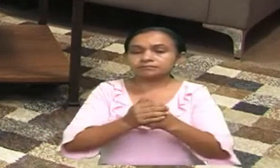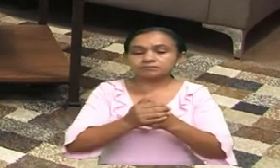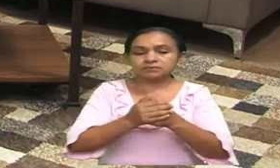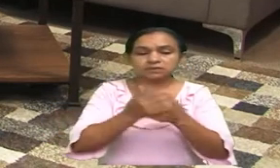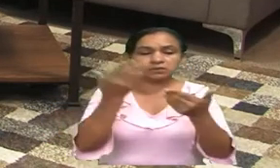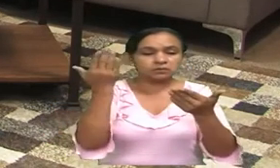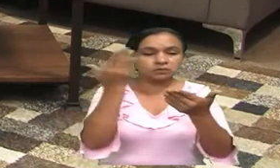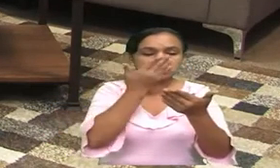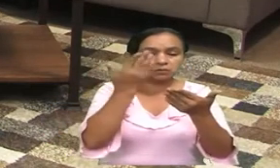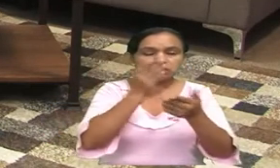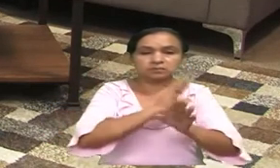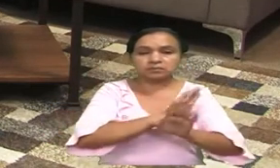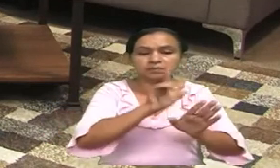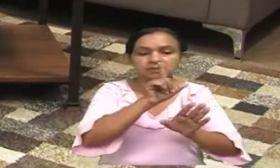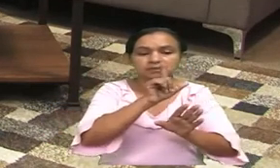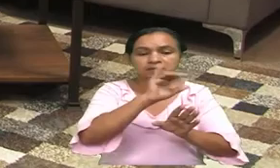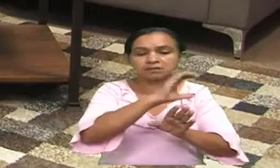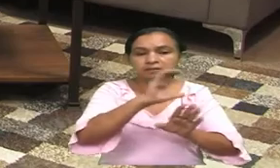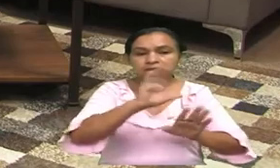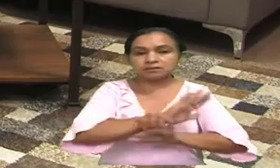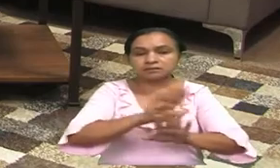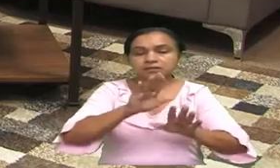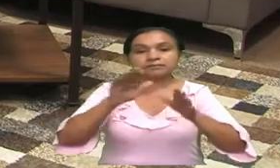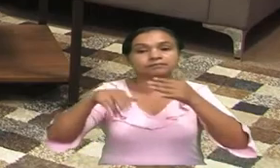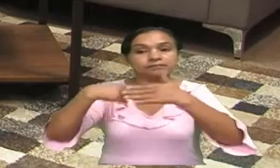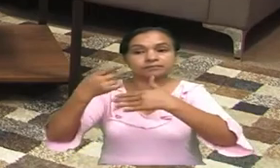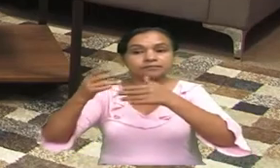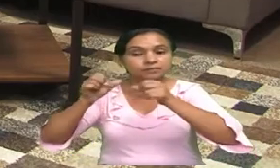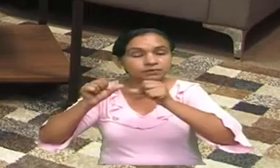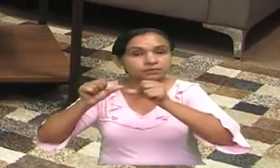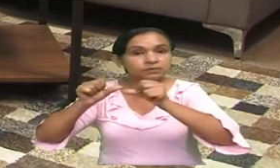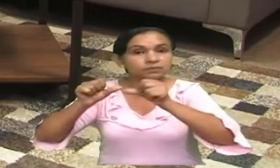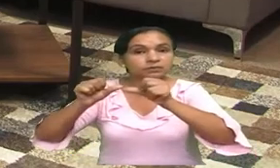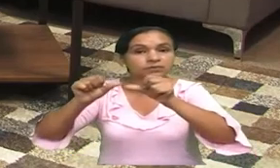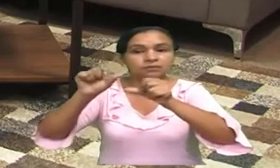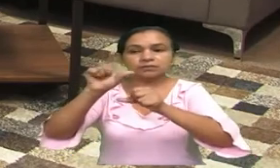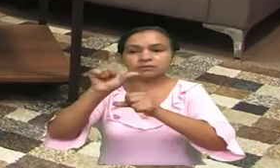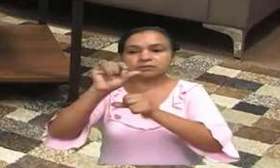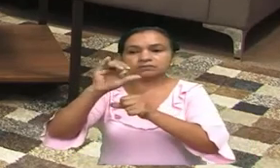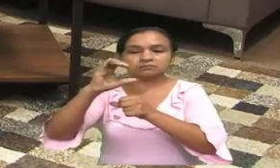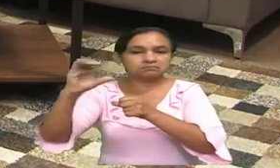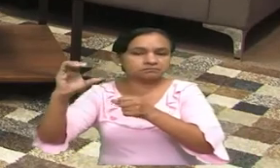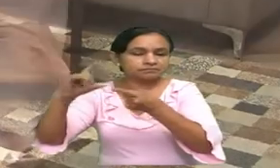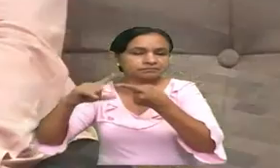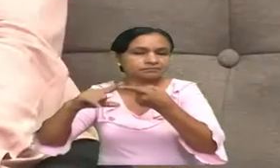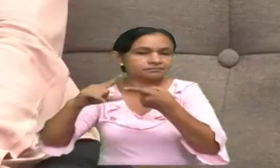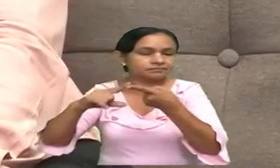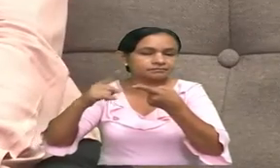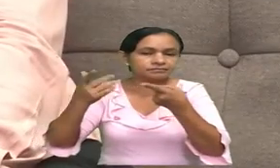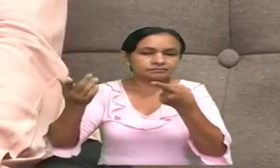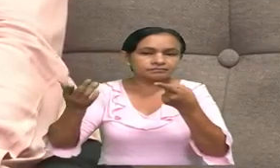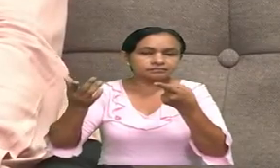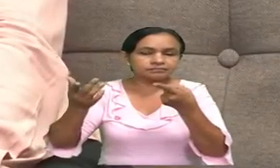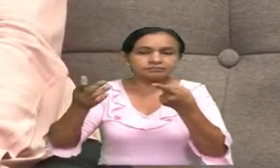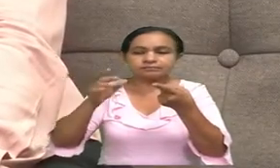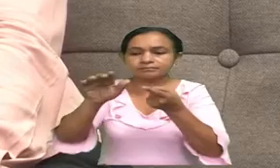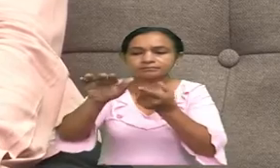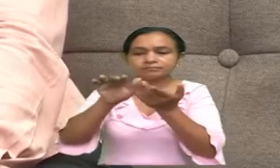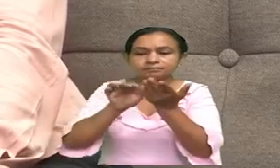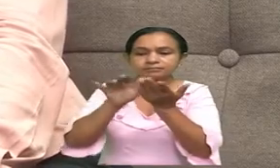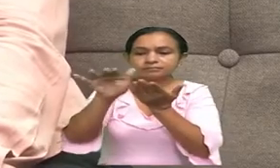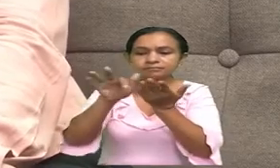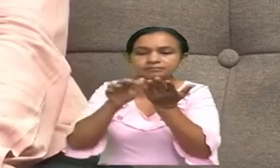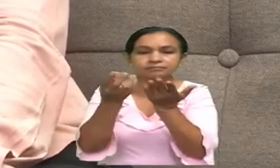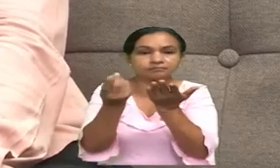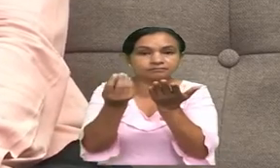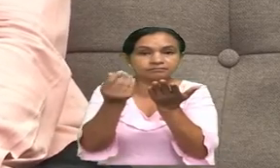una formación continua. O sea, un licenciado en contabilidad, por